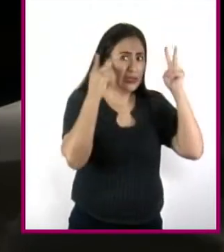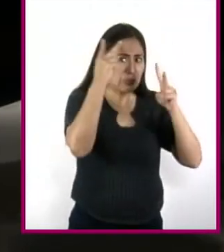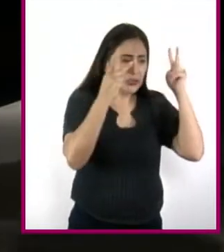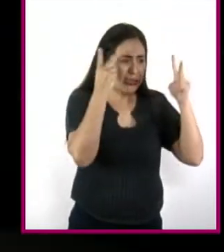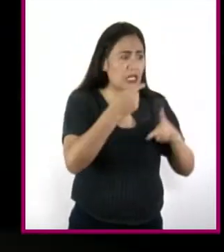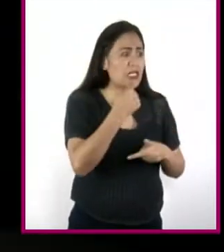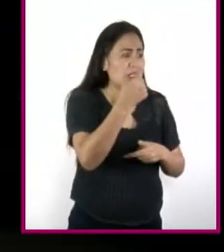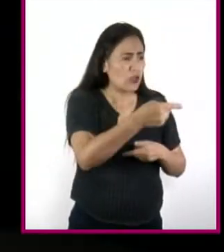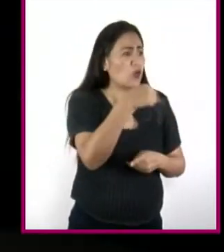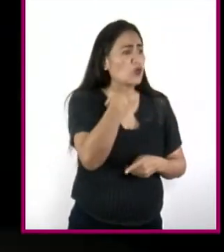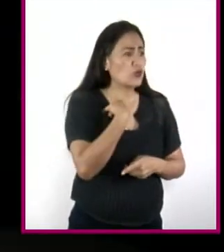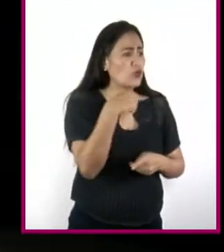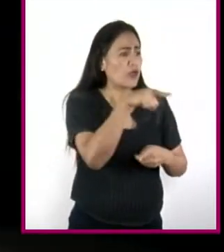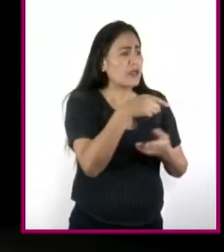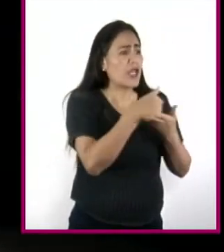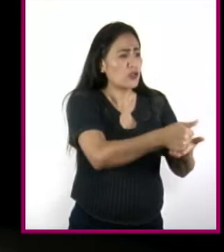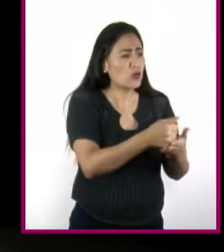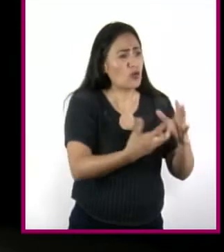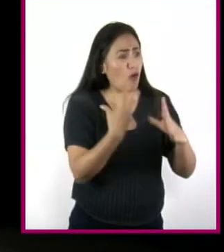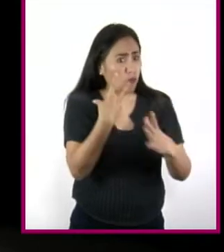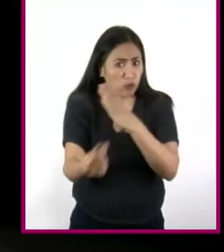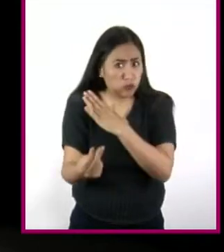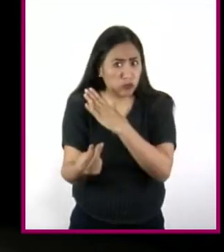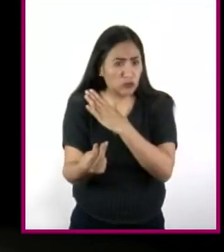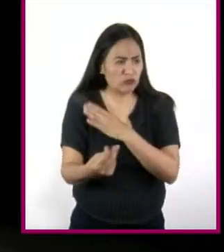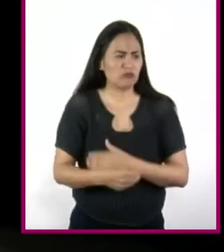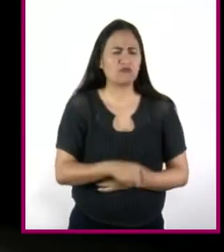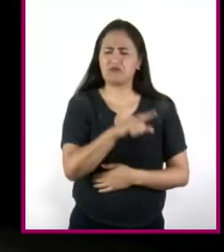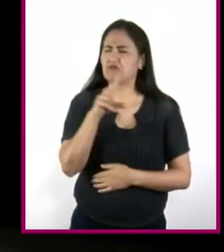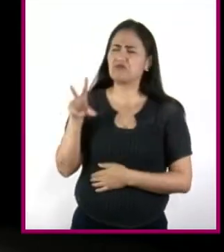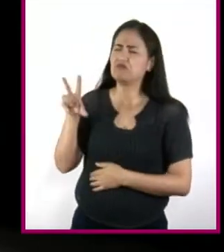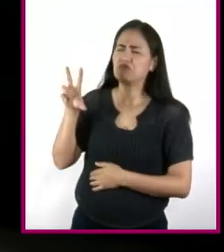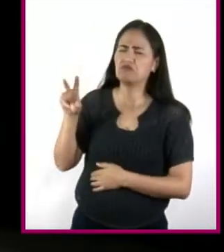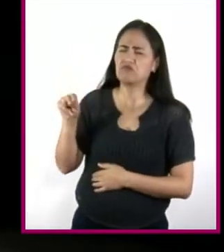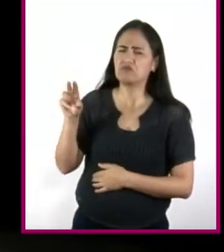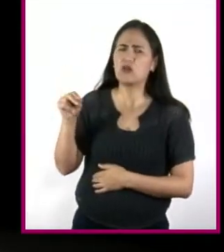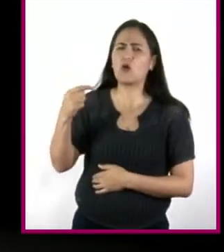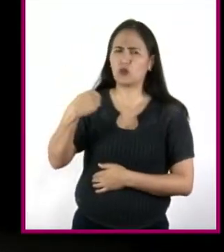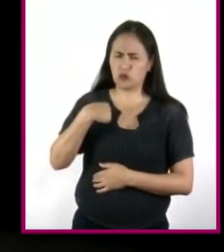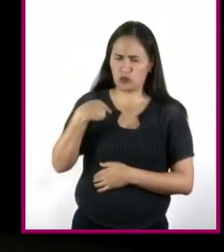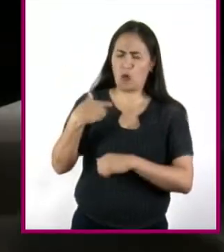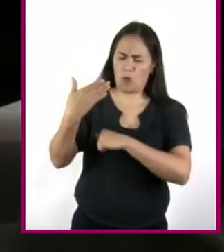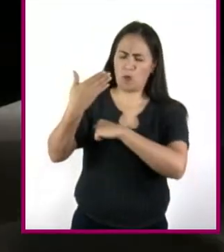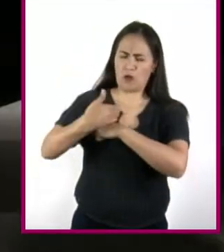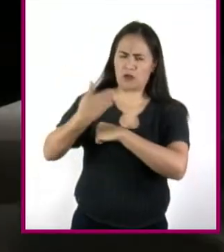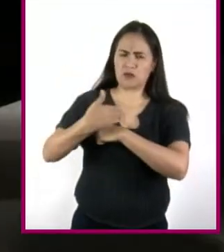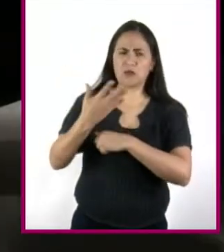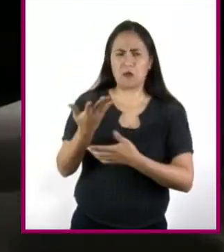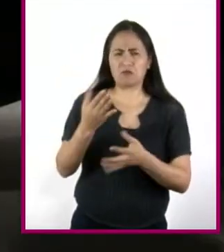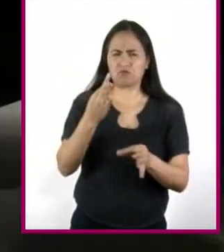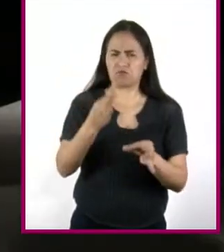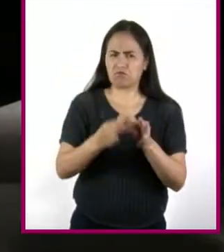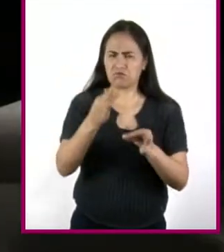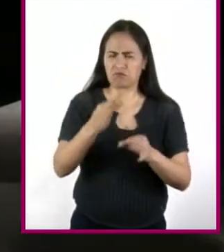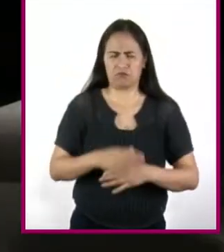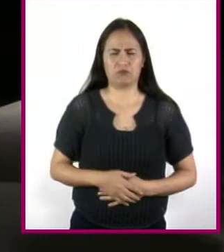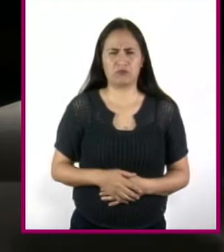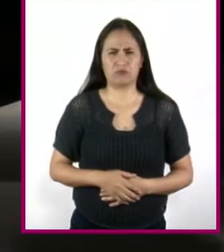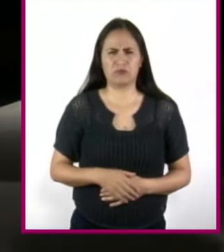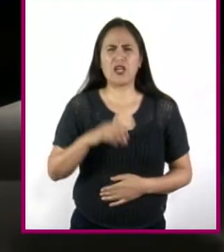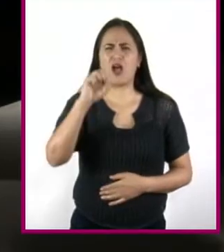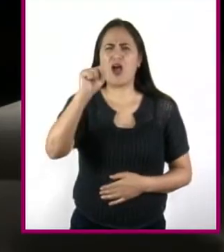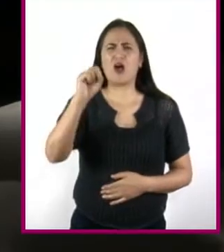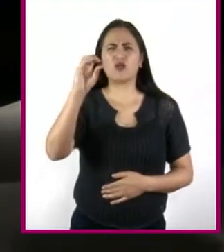escapar. Pero Sócrates no aceptó y cumplió con su sentencia. ¿Por qué